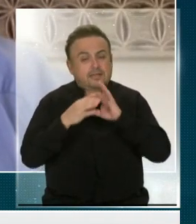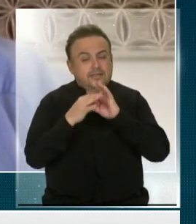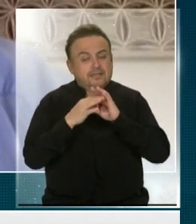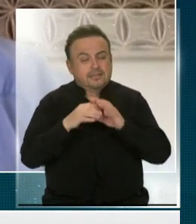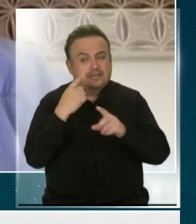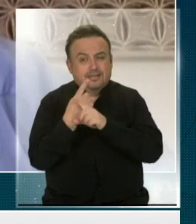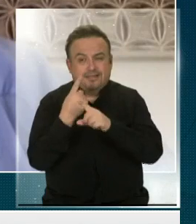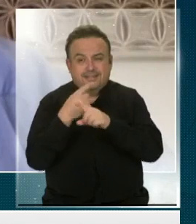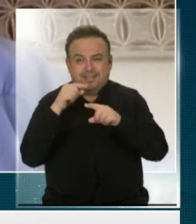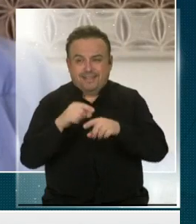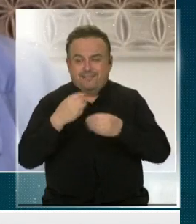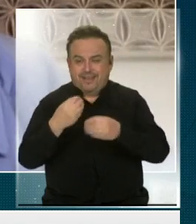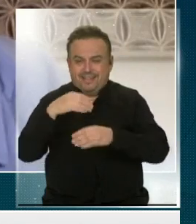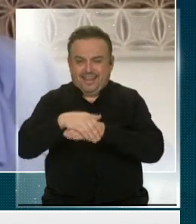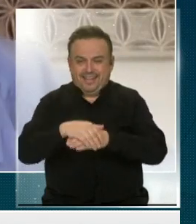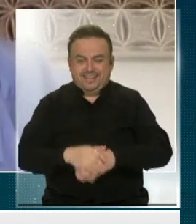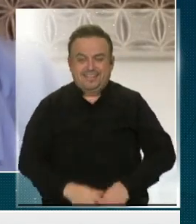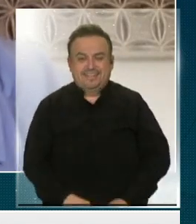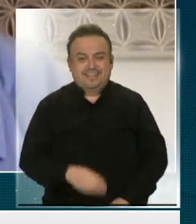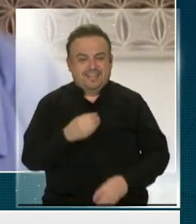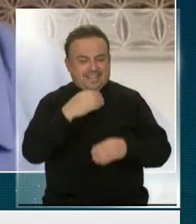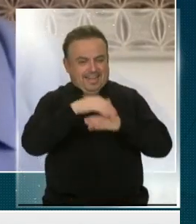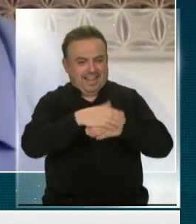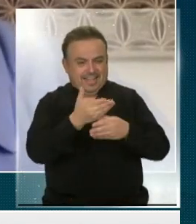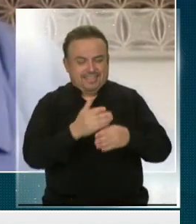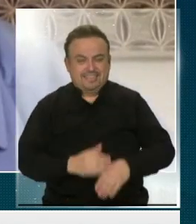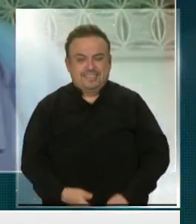por esta conversación buenas tardes muy buenas tardes